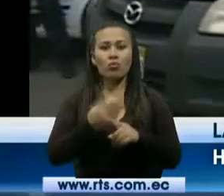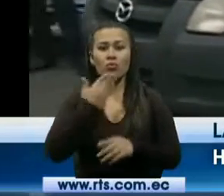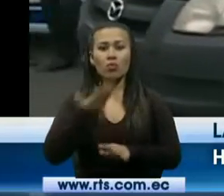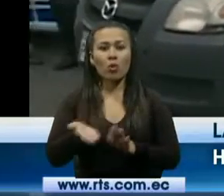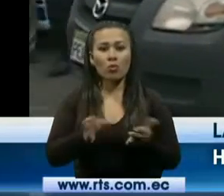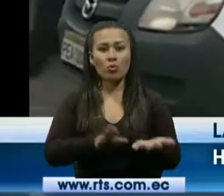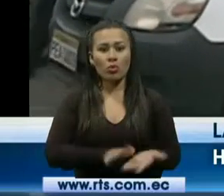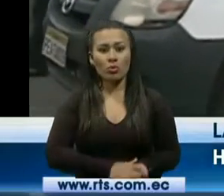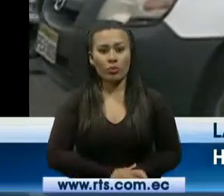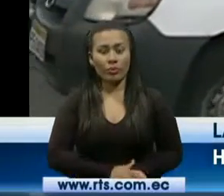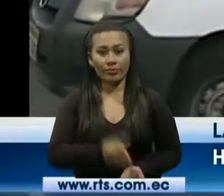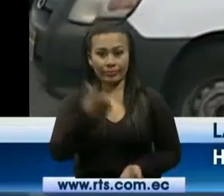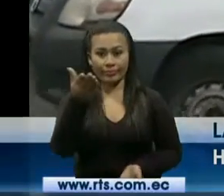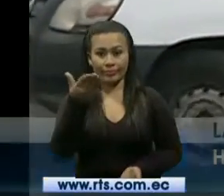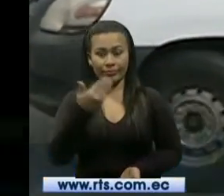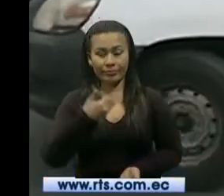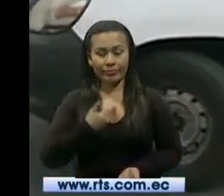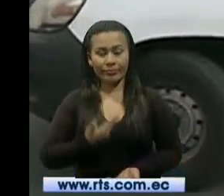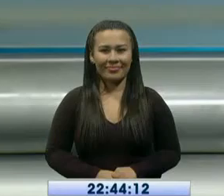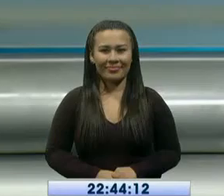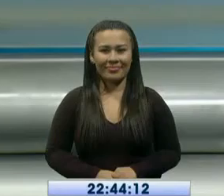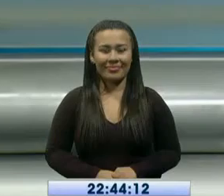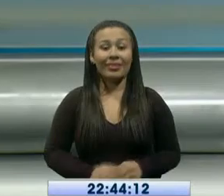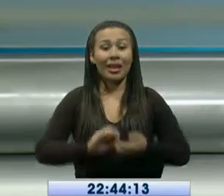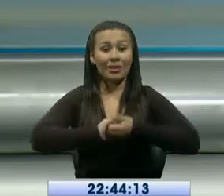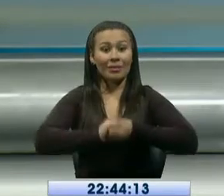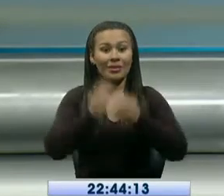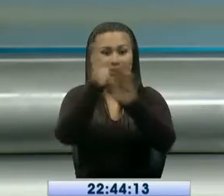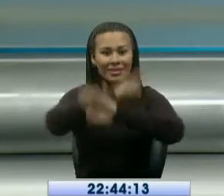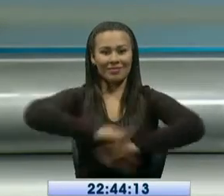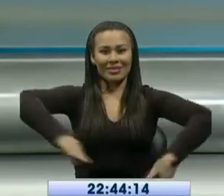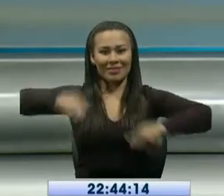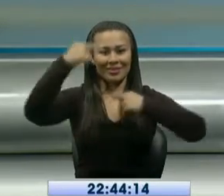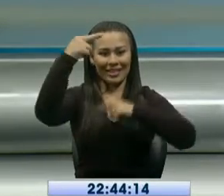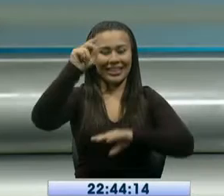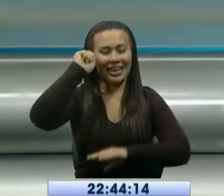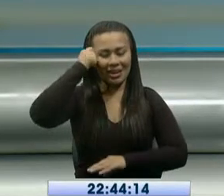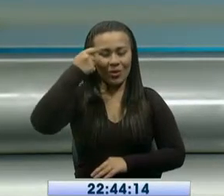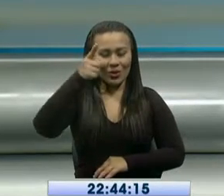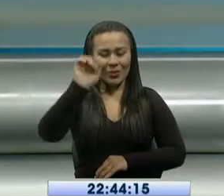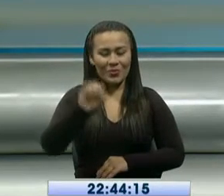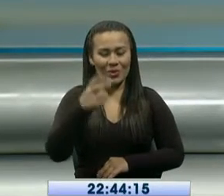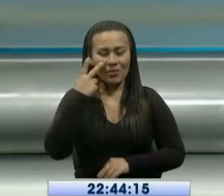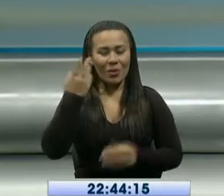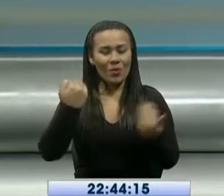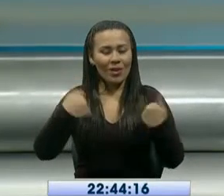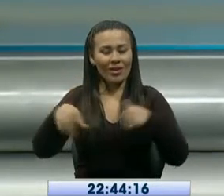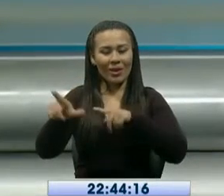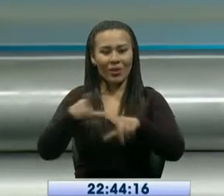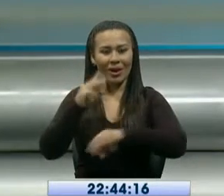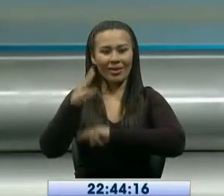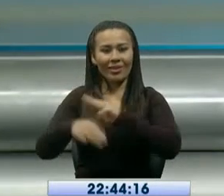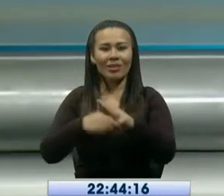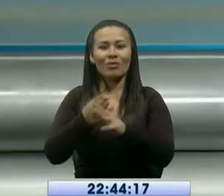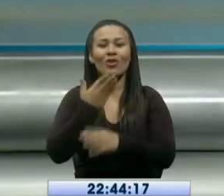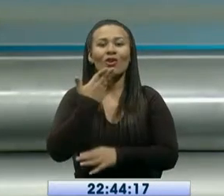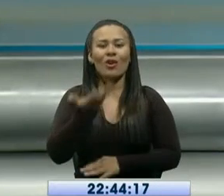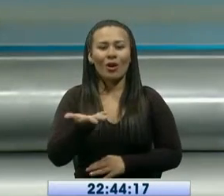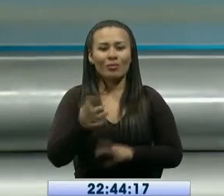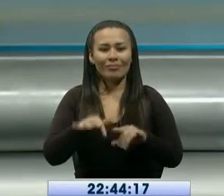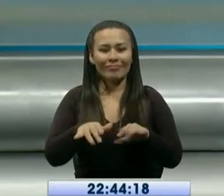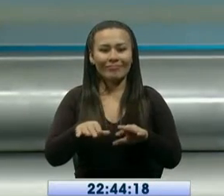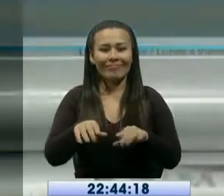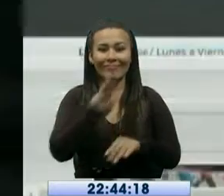muerte, informó Adriana Rojas. Amigos, así finalizamos. Recuerde que puede vernos desde cualquier parte del mundo a través del sitio